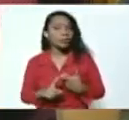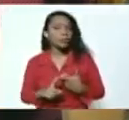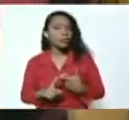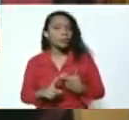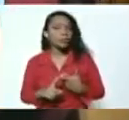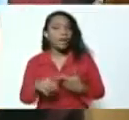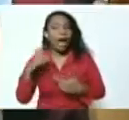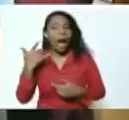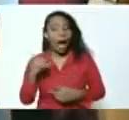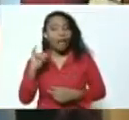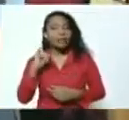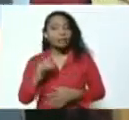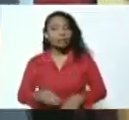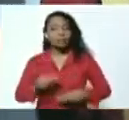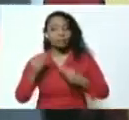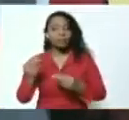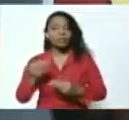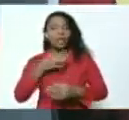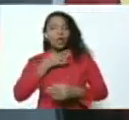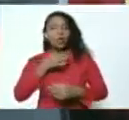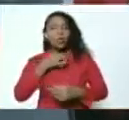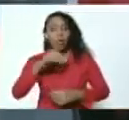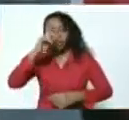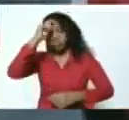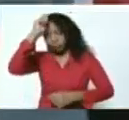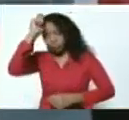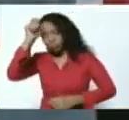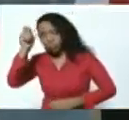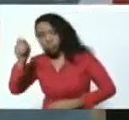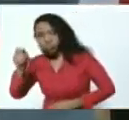hay que rendirle el justo homenaje.